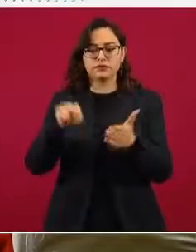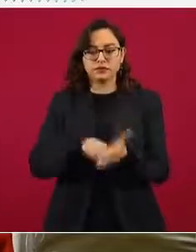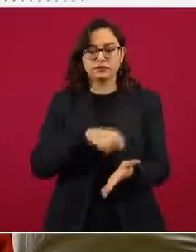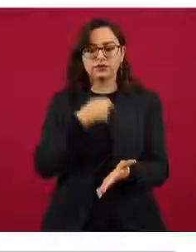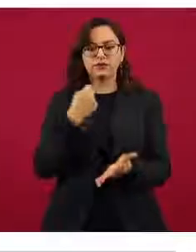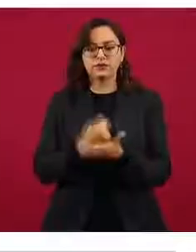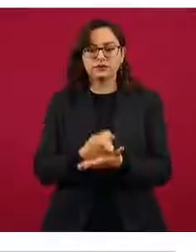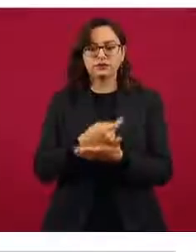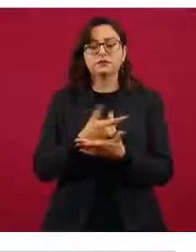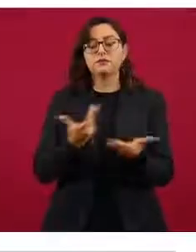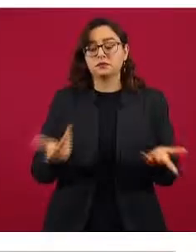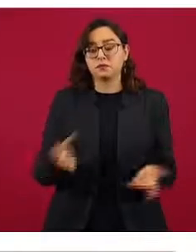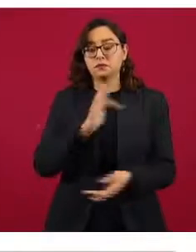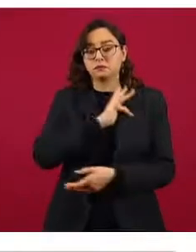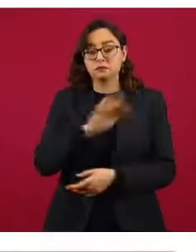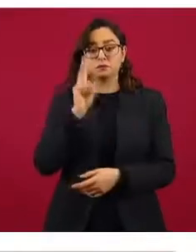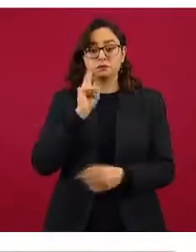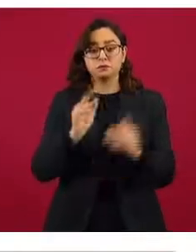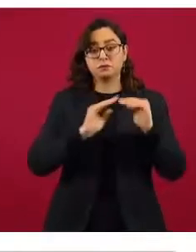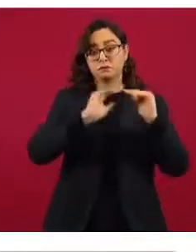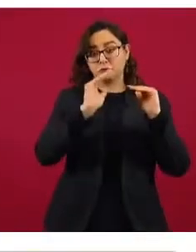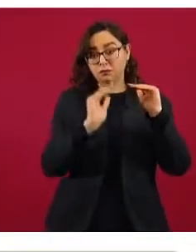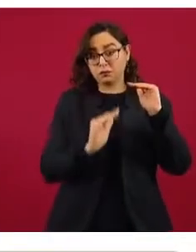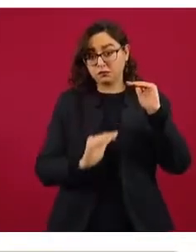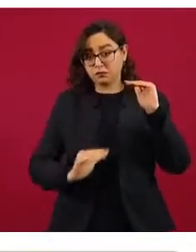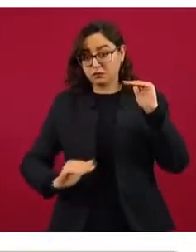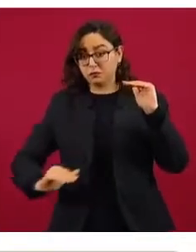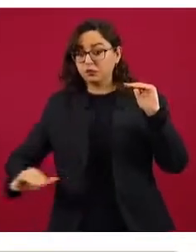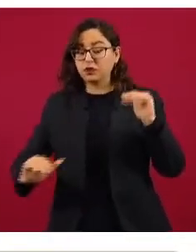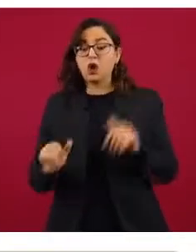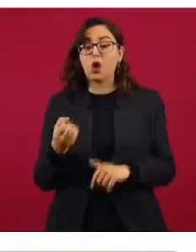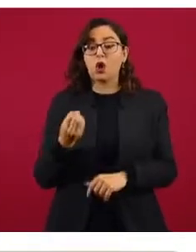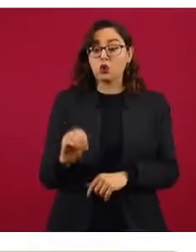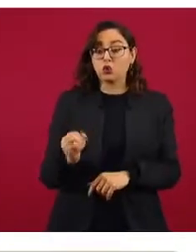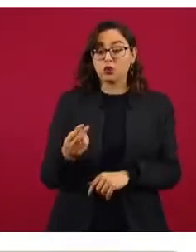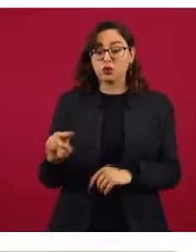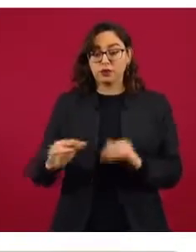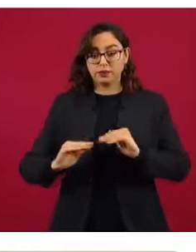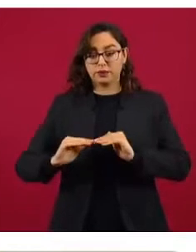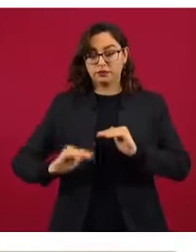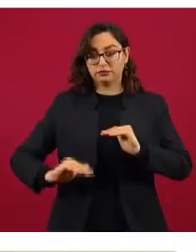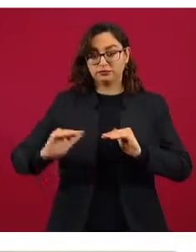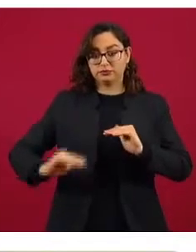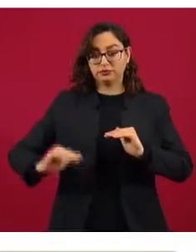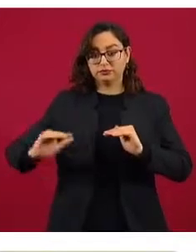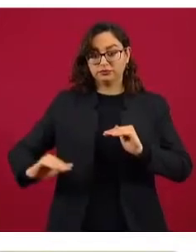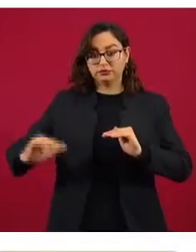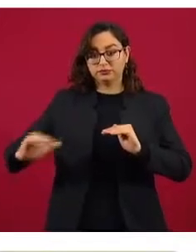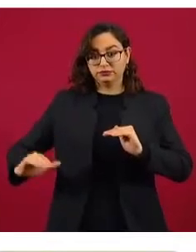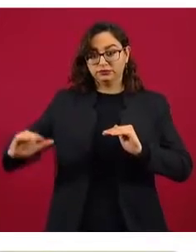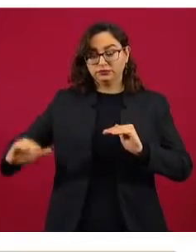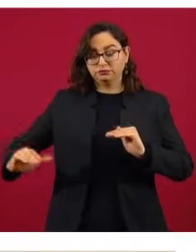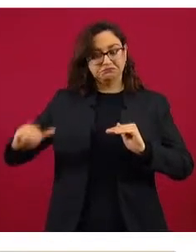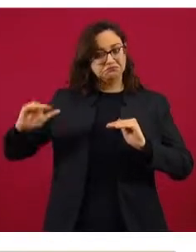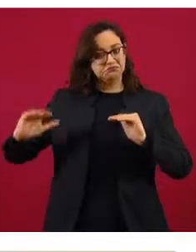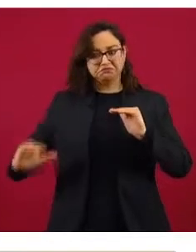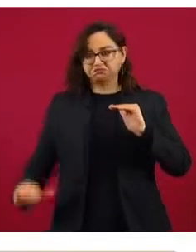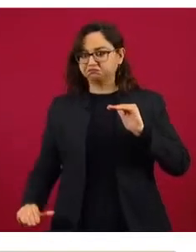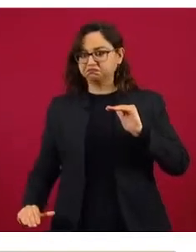terminar, tenemos esta reducción sostenida, pero todo octubre, todo noviembre ha tenido una meseta en donde